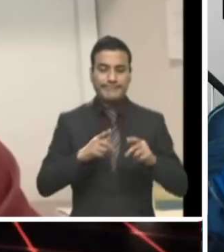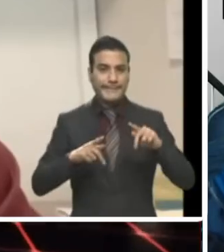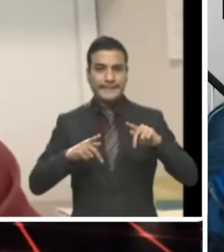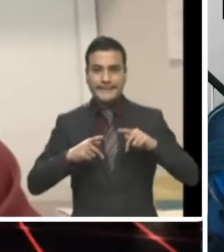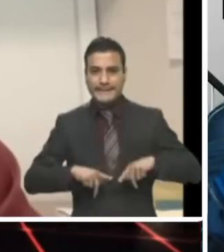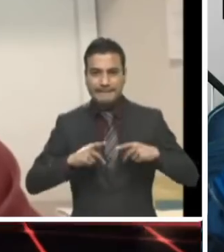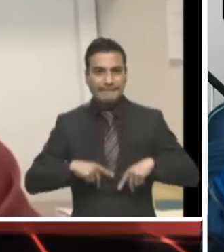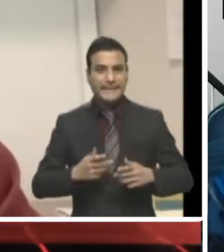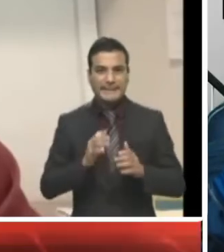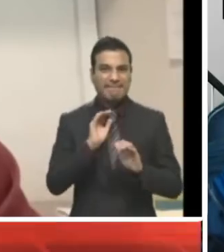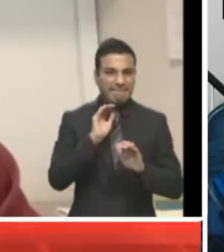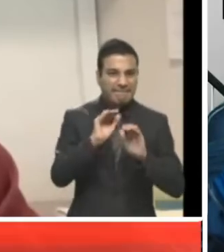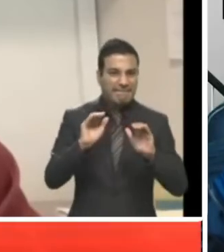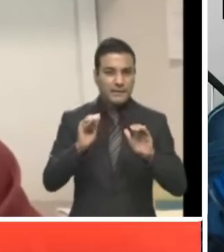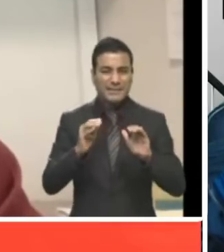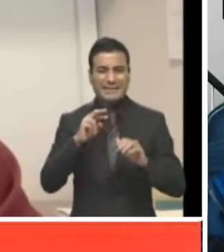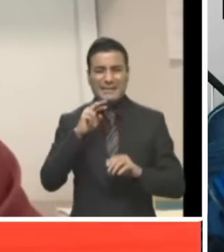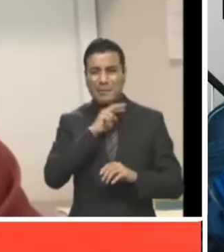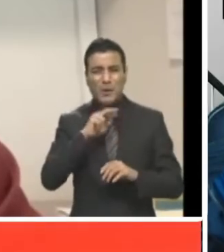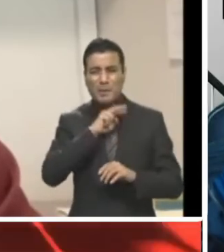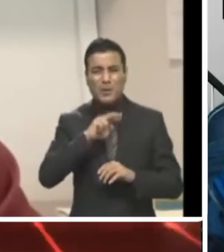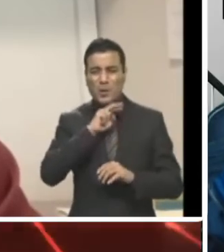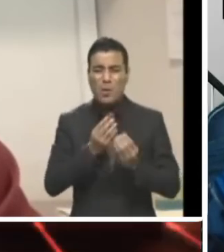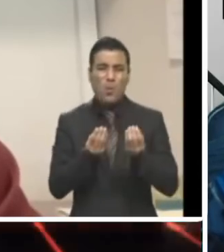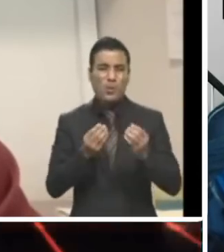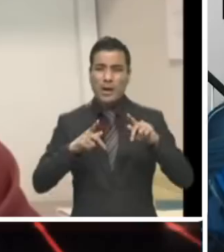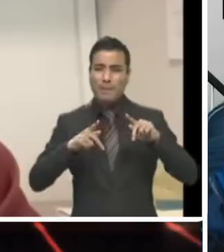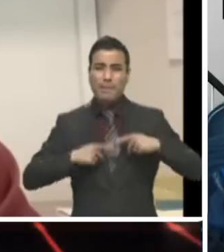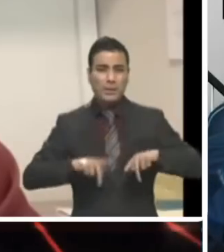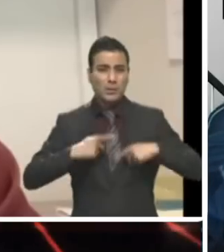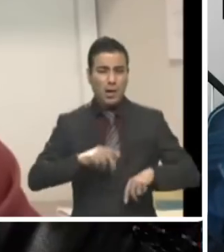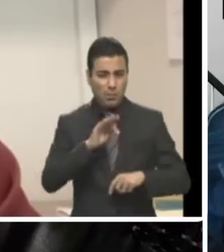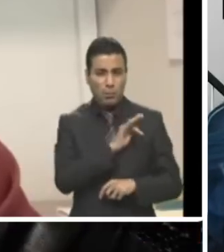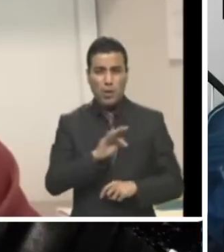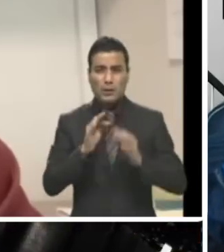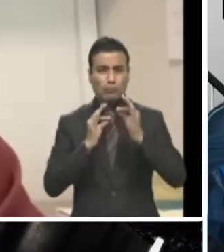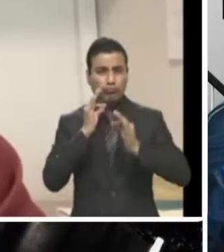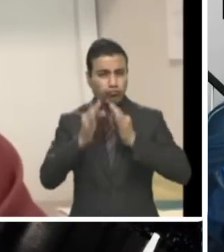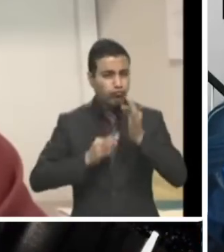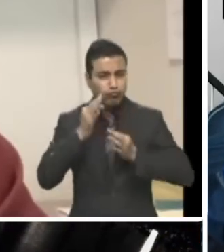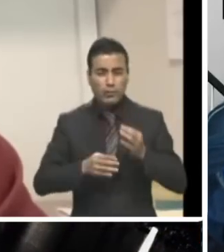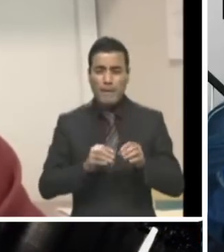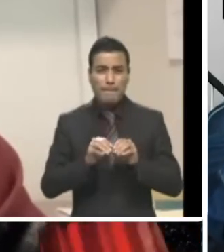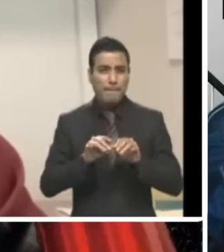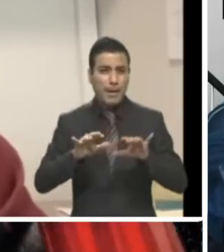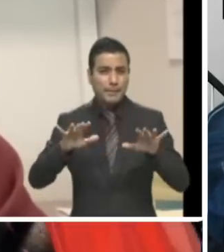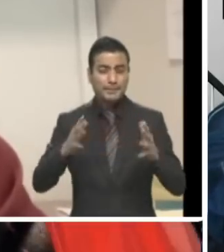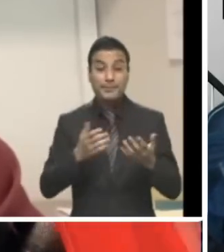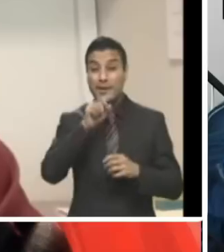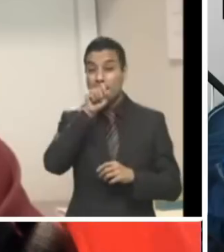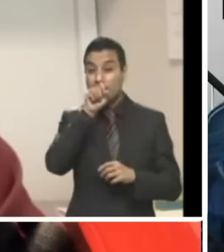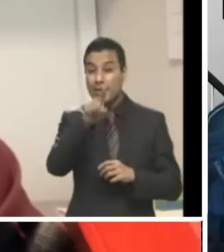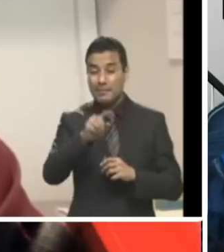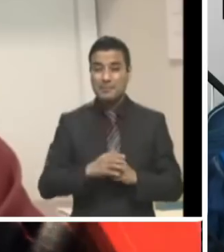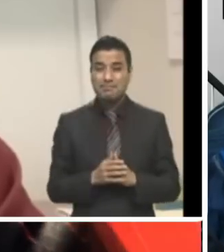ciudadanía en los últimos días de manera masiva ni lesionados inscribieran para ser promotores del ejercicio que decir de lo que yo